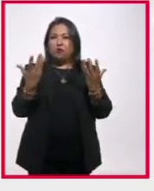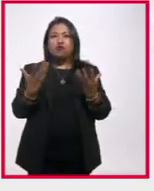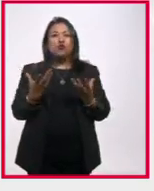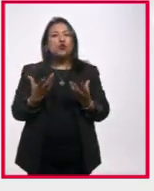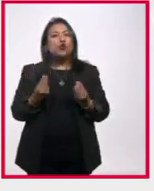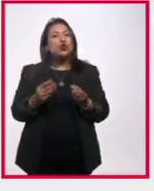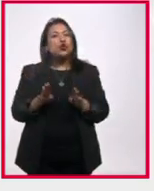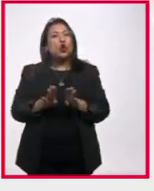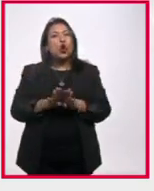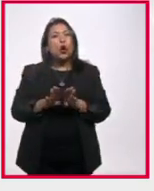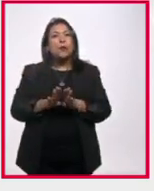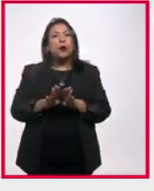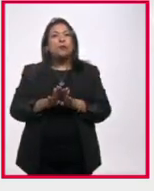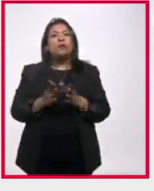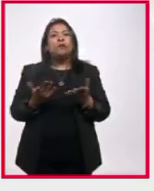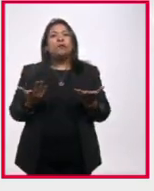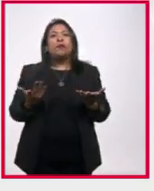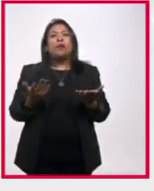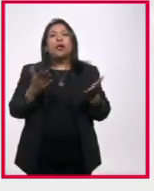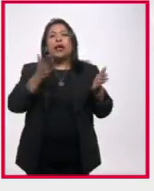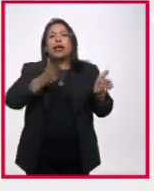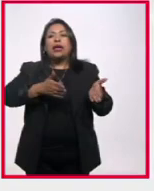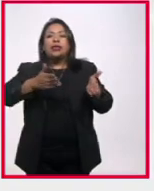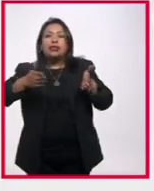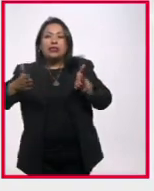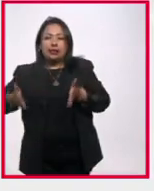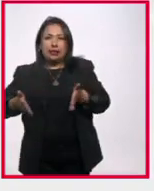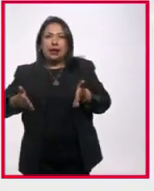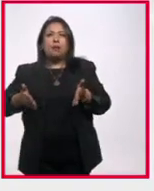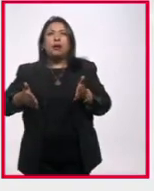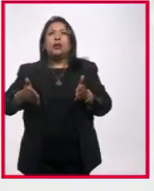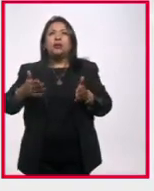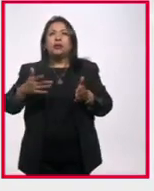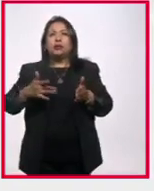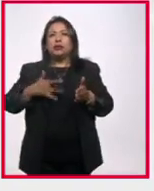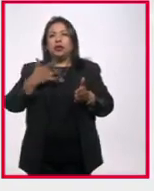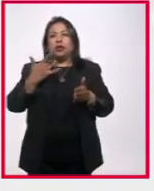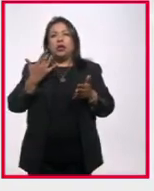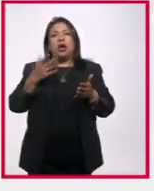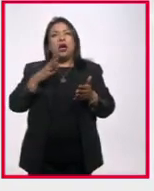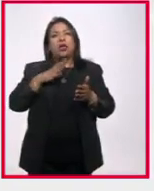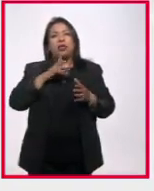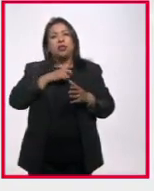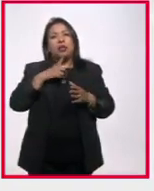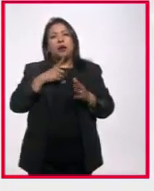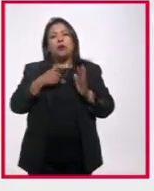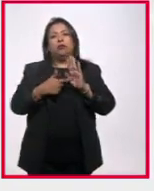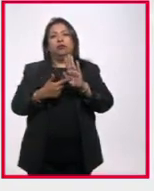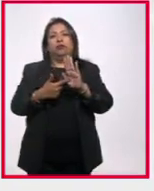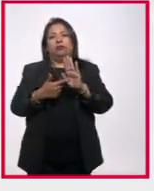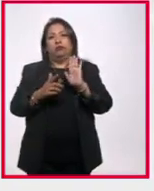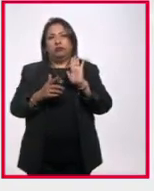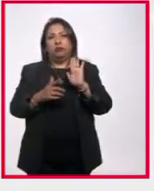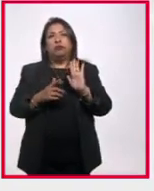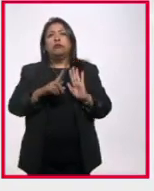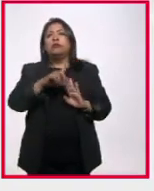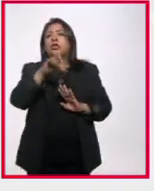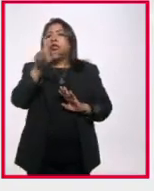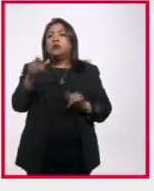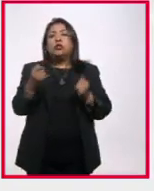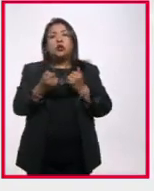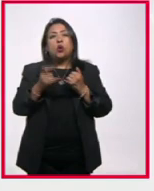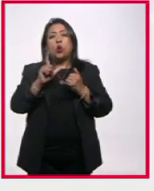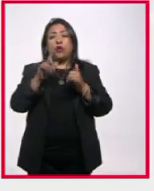muchas, digamos, etapas en las cuales te estás formando y tienes que exponerte. Pero después también, porque